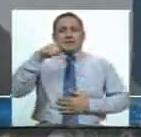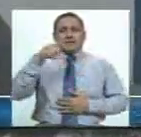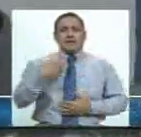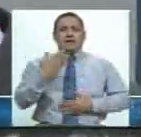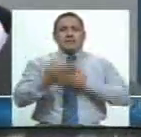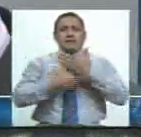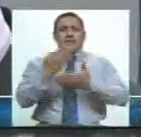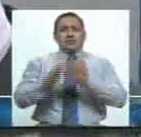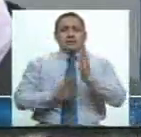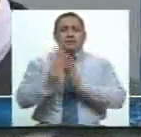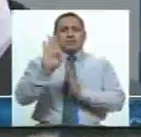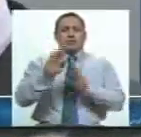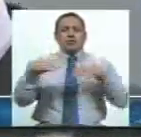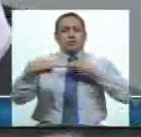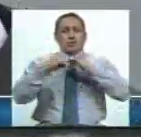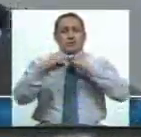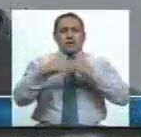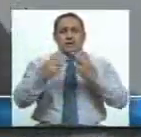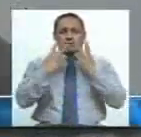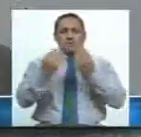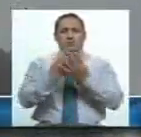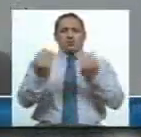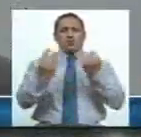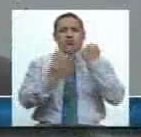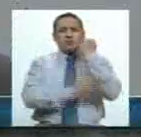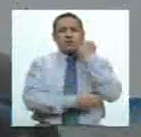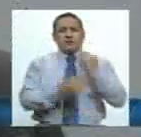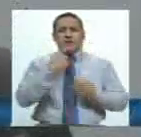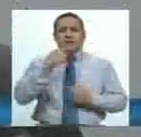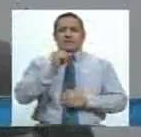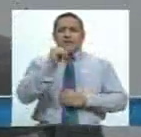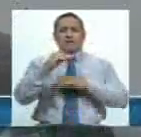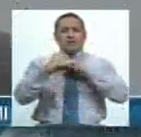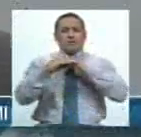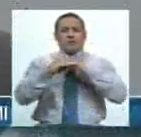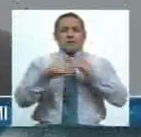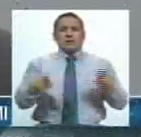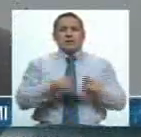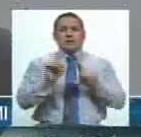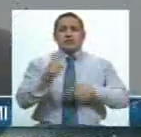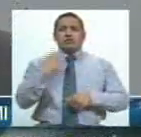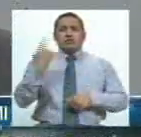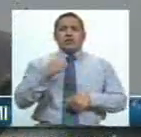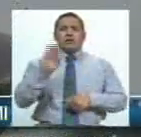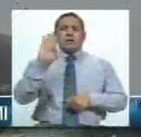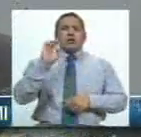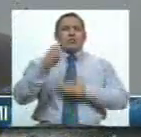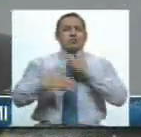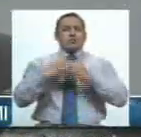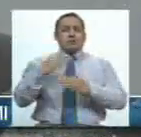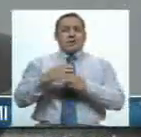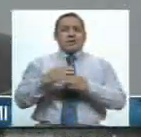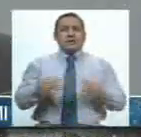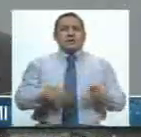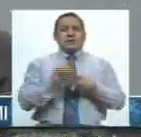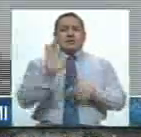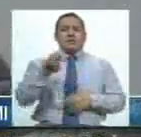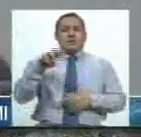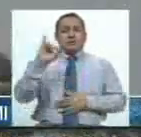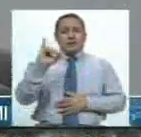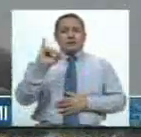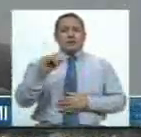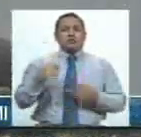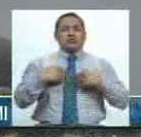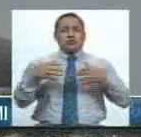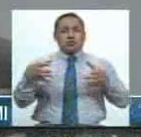tener un crecimiento más equitativo, de atacar la pobreza, la desigualdad, y lo han hecho todos, no solo el Banco Mundial, lo ha hecho también el Fondo Monetario.